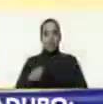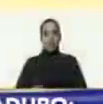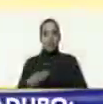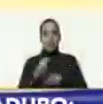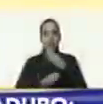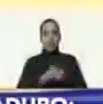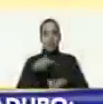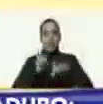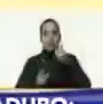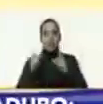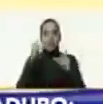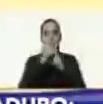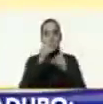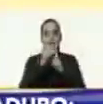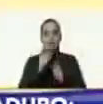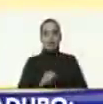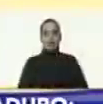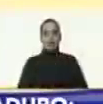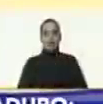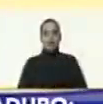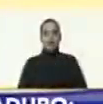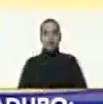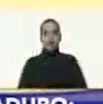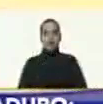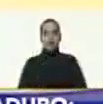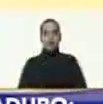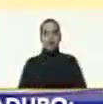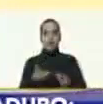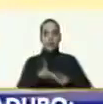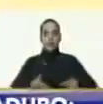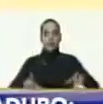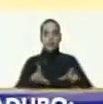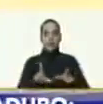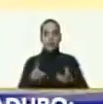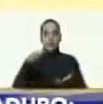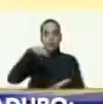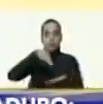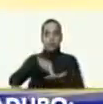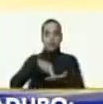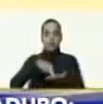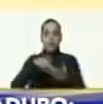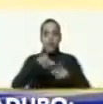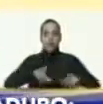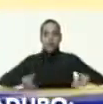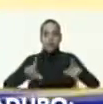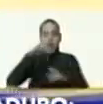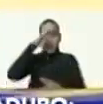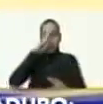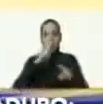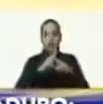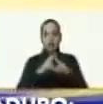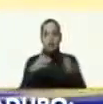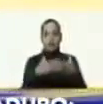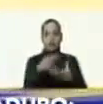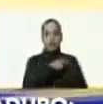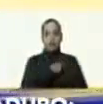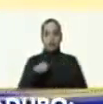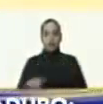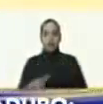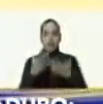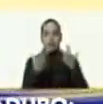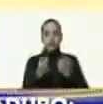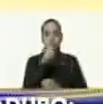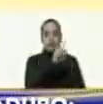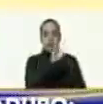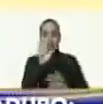expresar unas palabras desde el podio de este, que es el stand de honor de la República Popular China en la 15ª